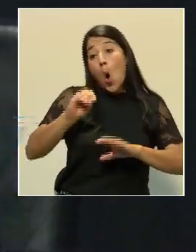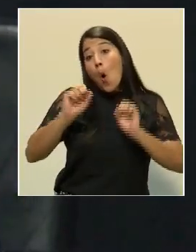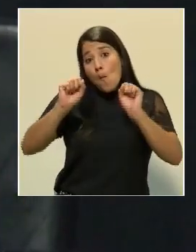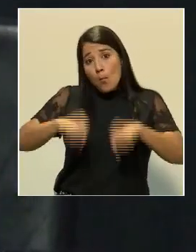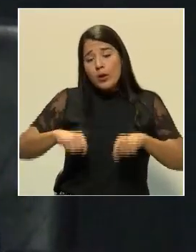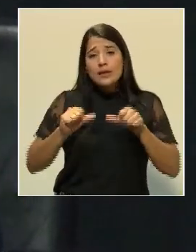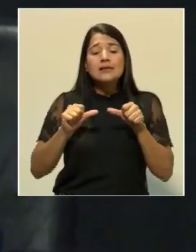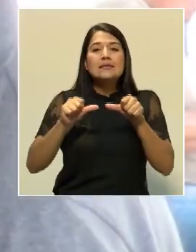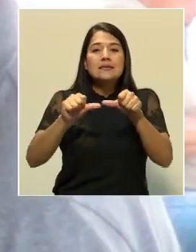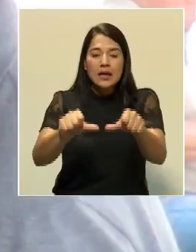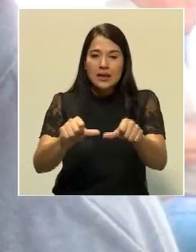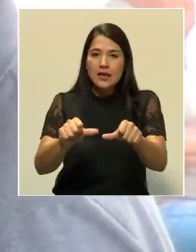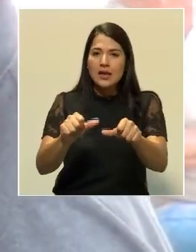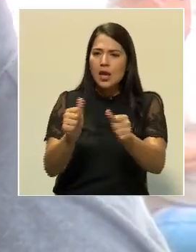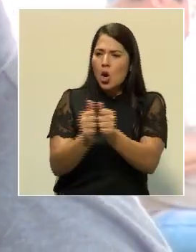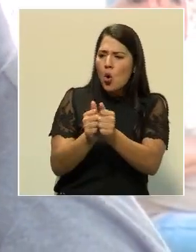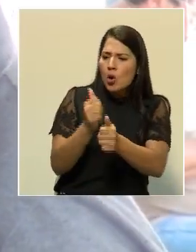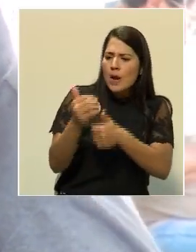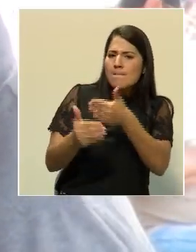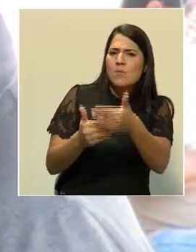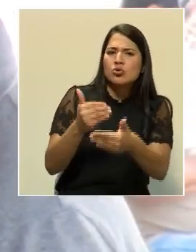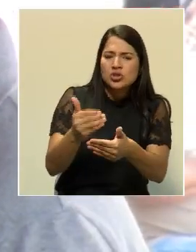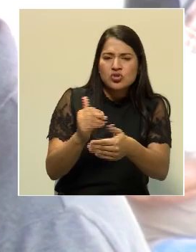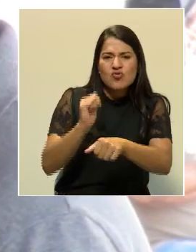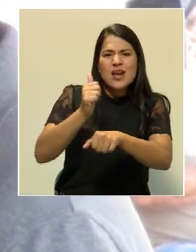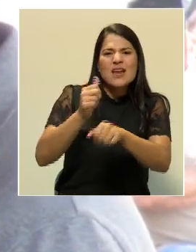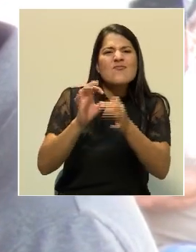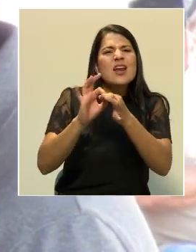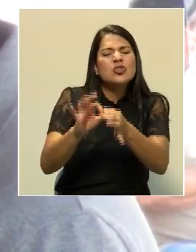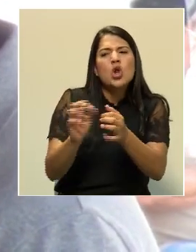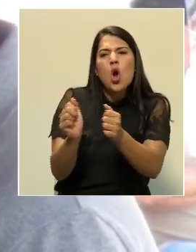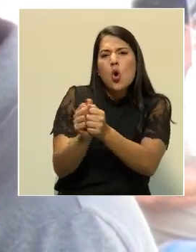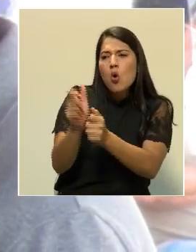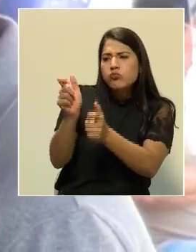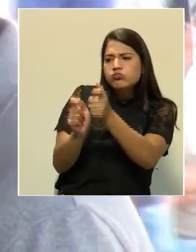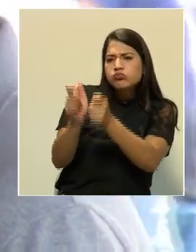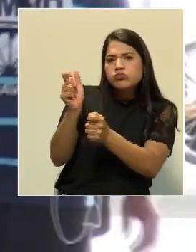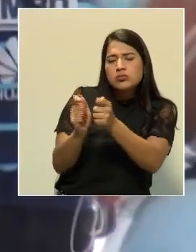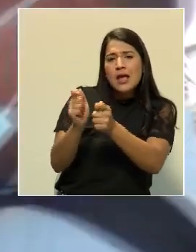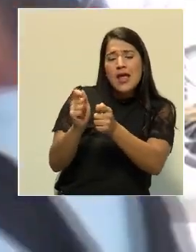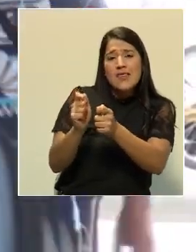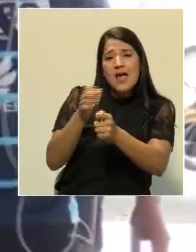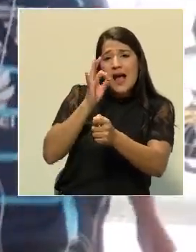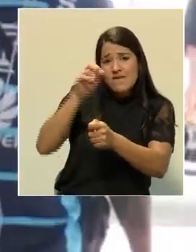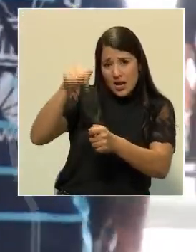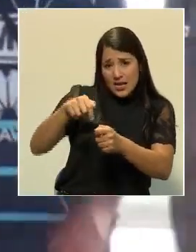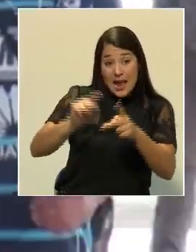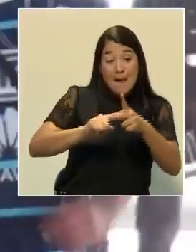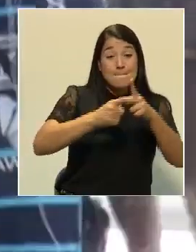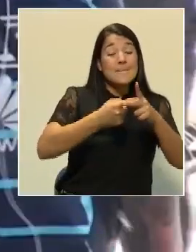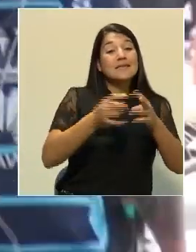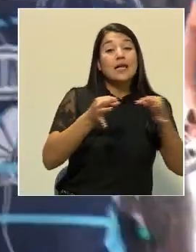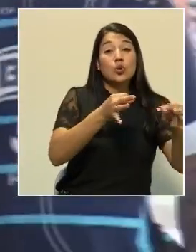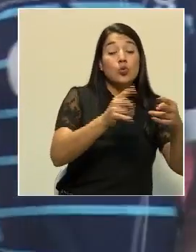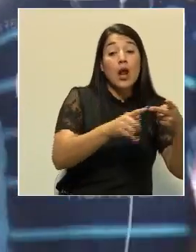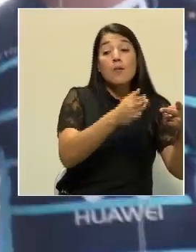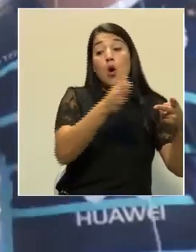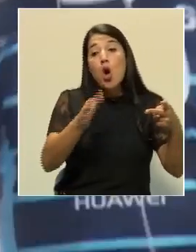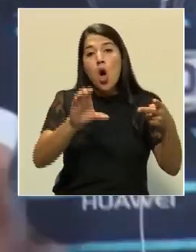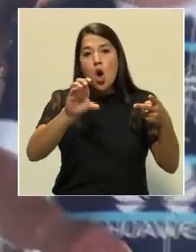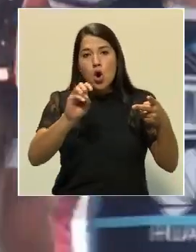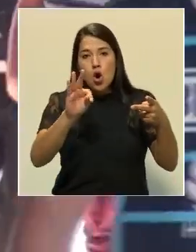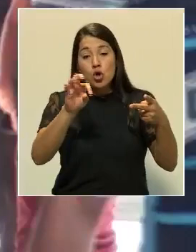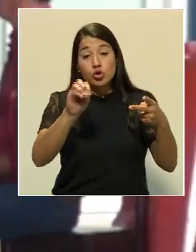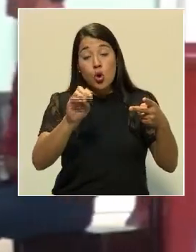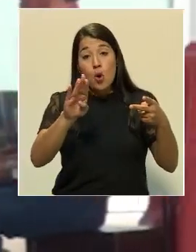la operatividad de lo que tiene que ver con la temporada de cogida de café acá, que recordemos arranca en Turrialba, pasa a Cotobruz y luego a nuestro cantón